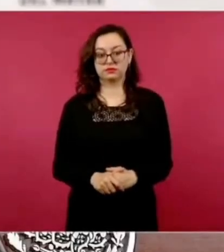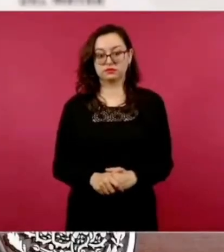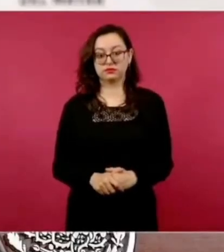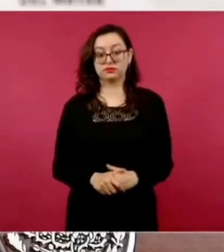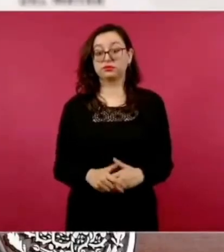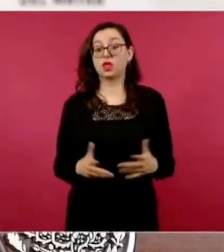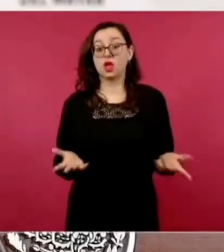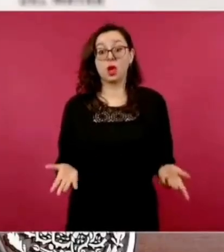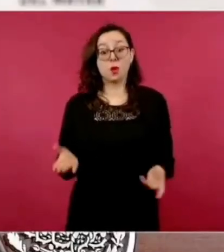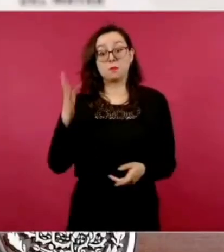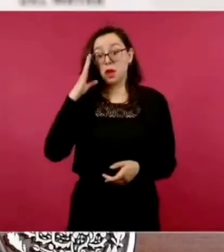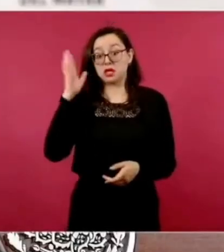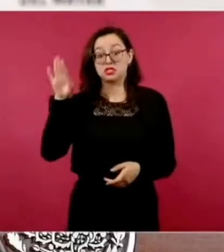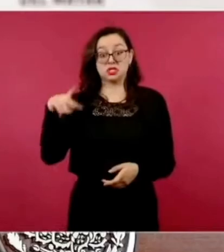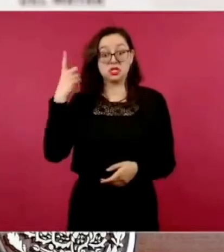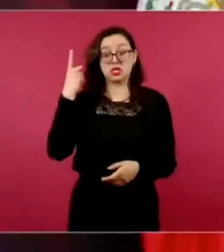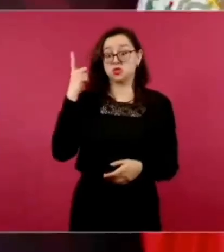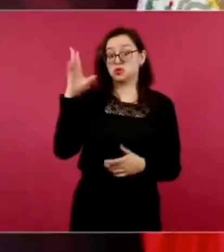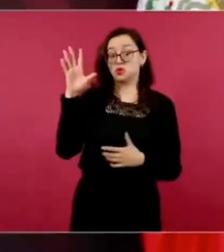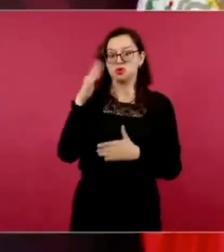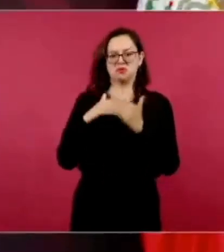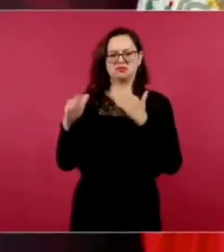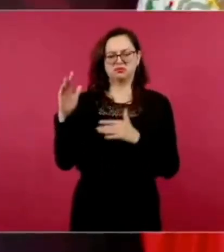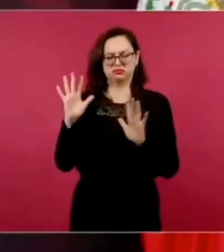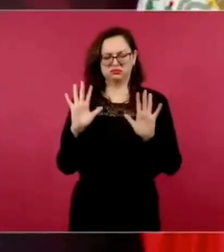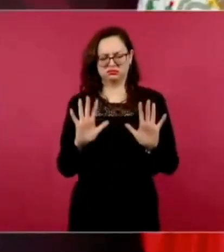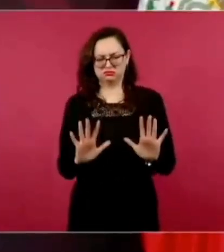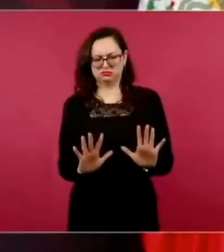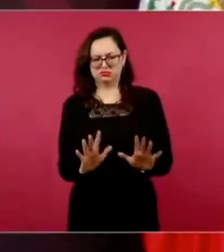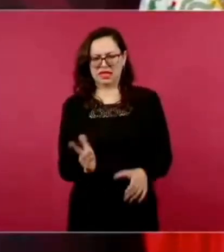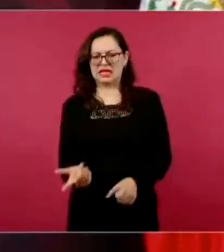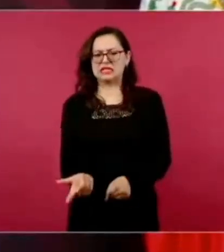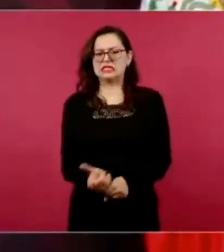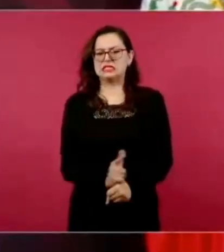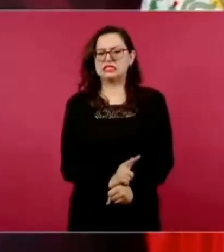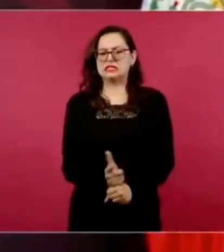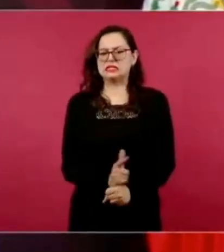maestría ni doctorado, no, licenciatura,